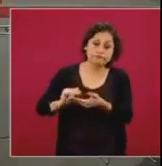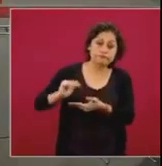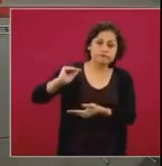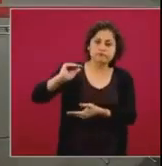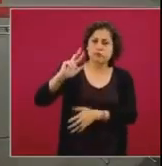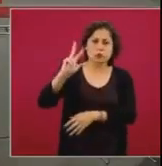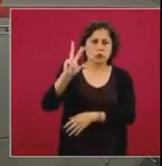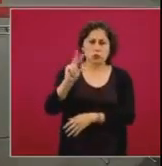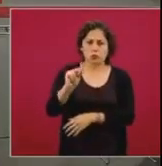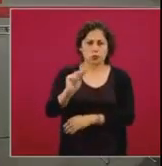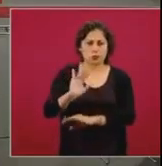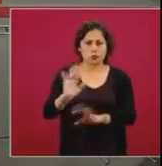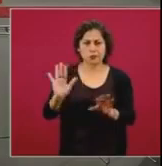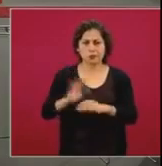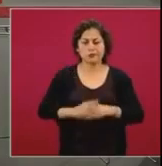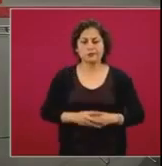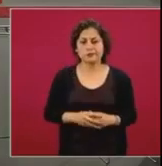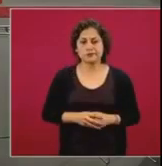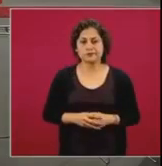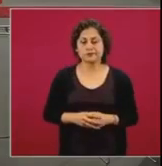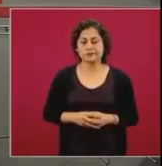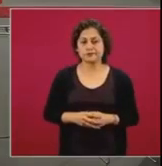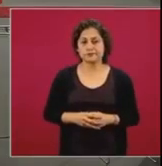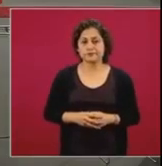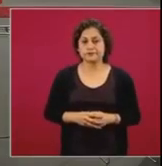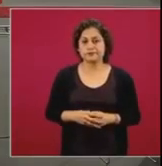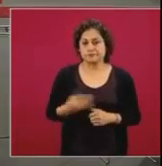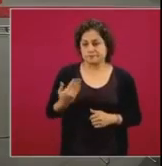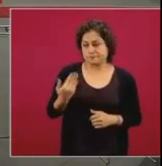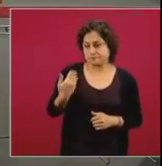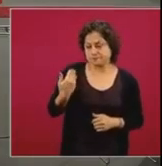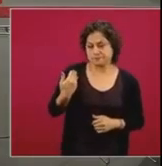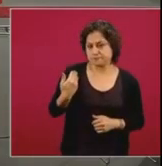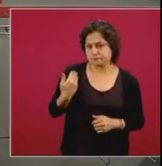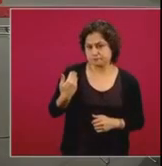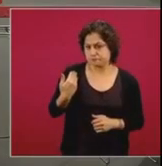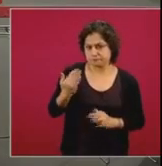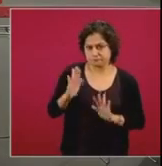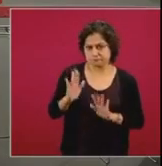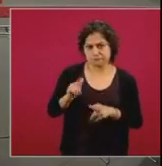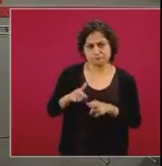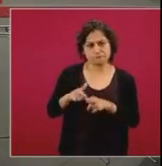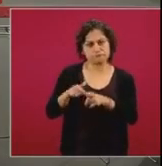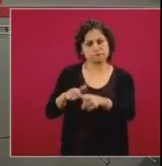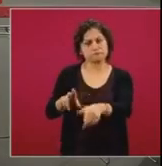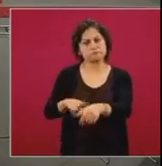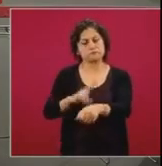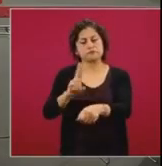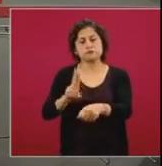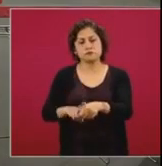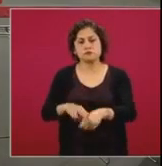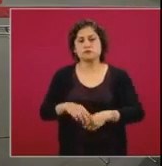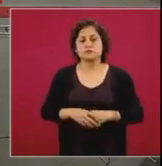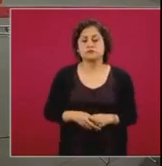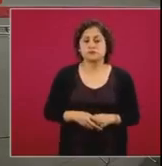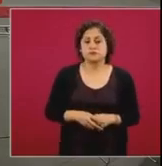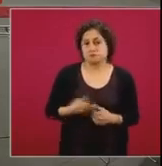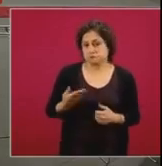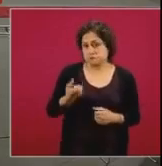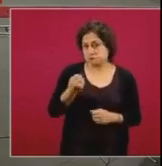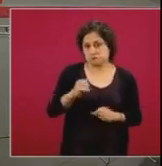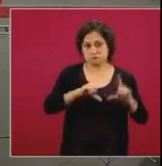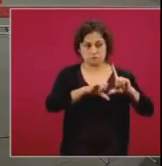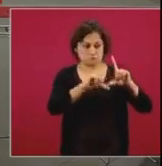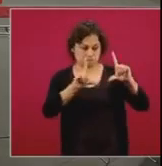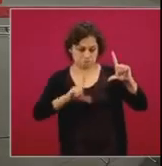creciente notable en los últimos días, y en general, aunque esta generalidad se